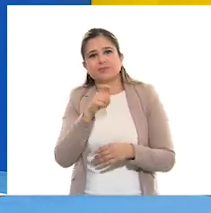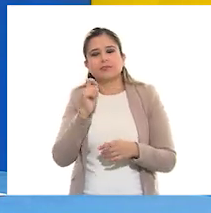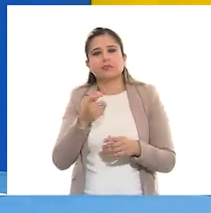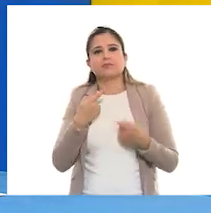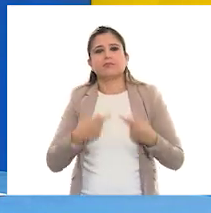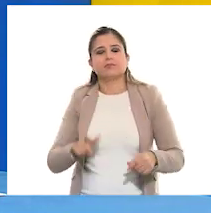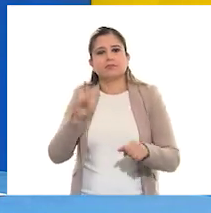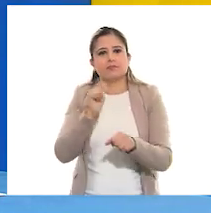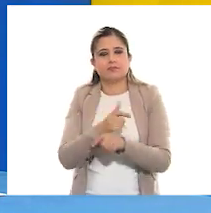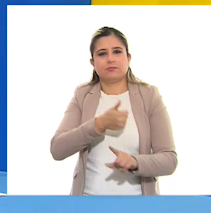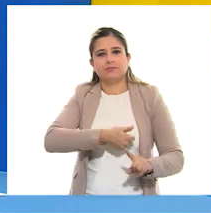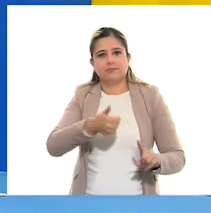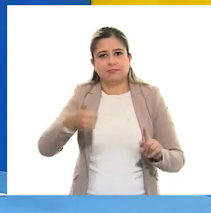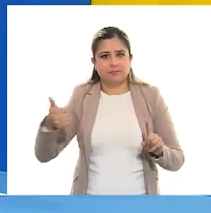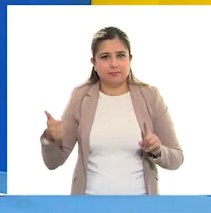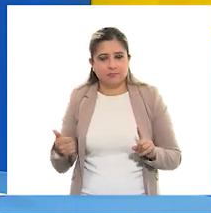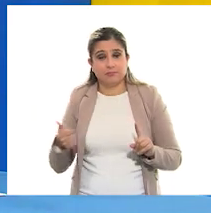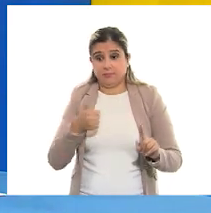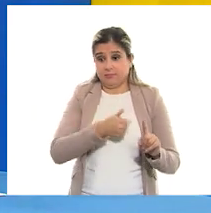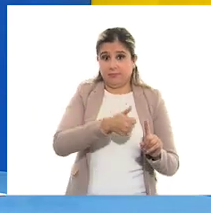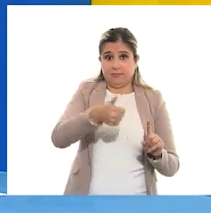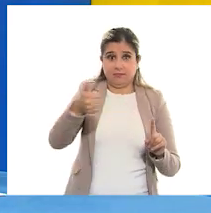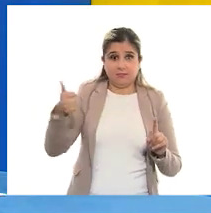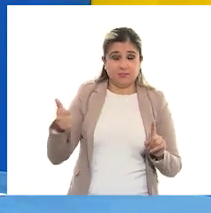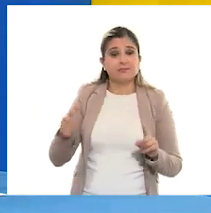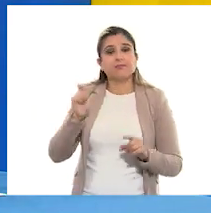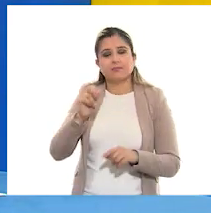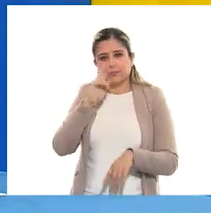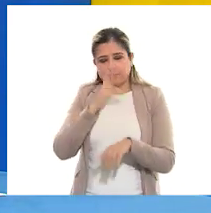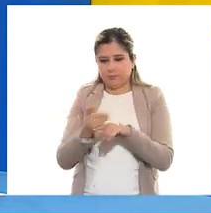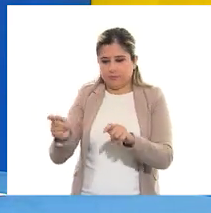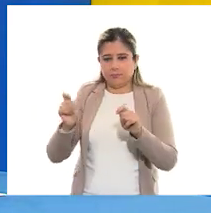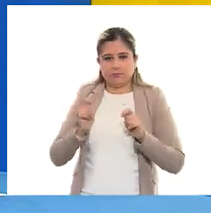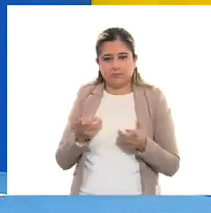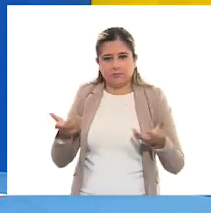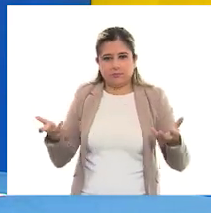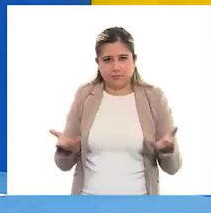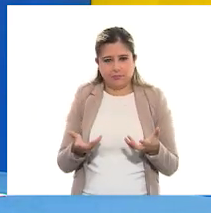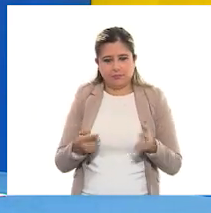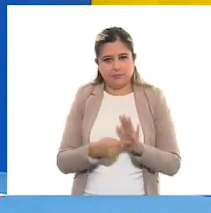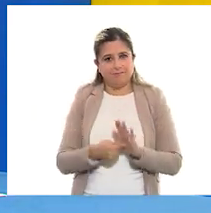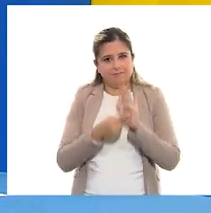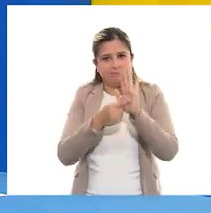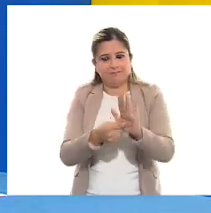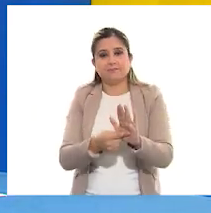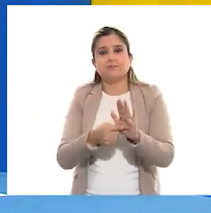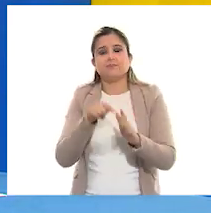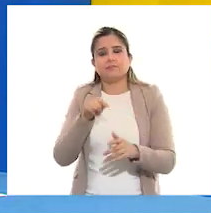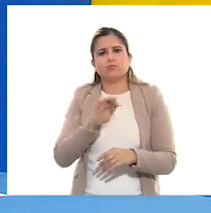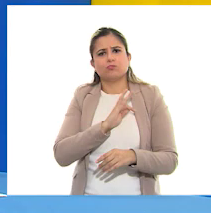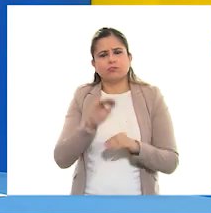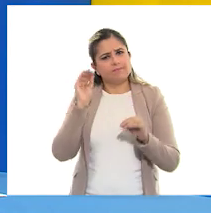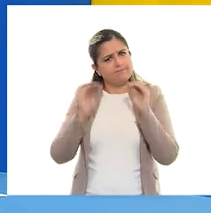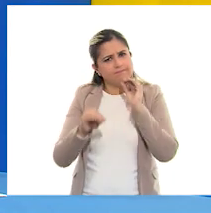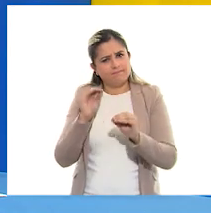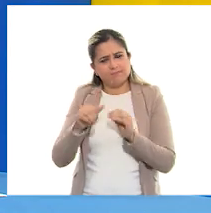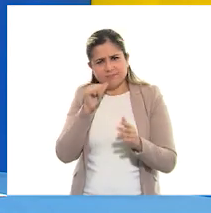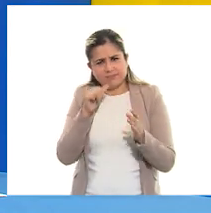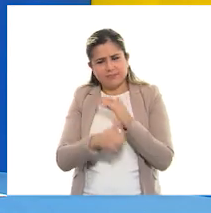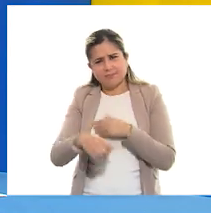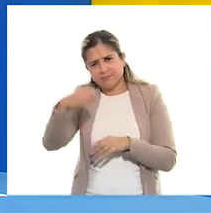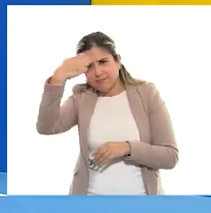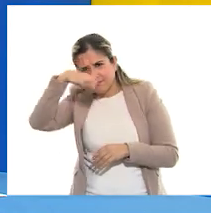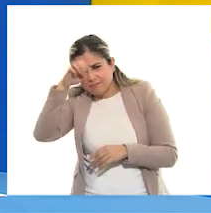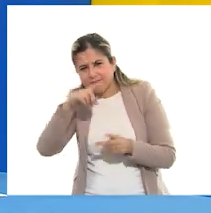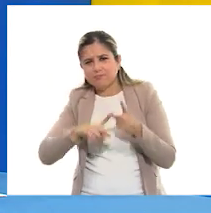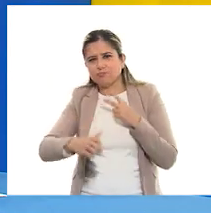personal de cada uno, que cada uno, asume frente a algo. Esta puede construirse a partir de